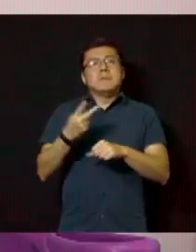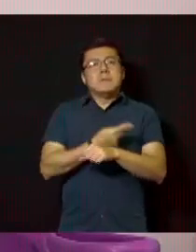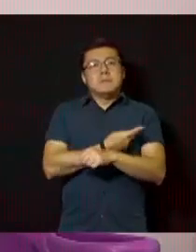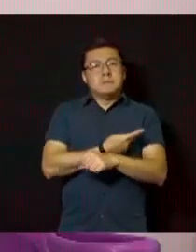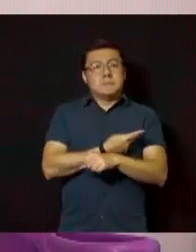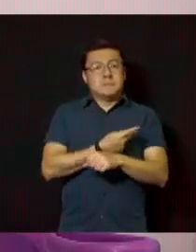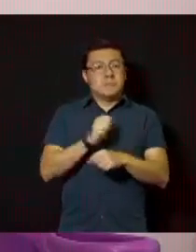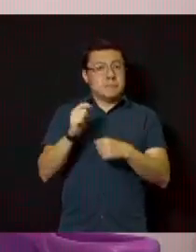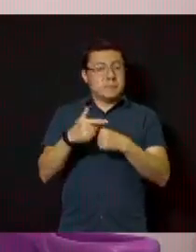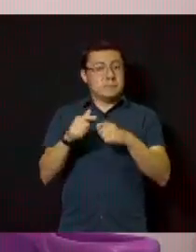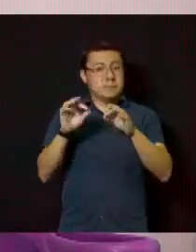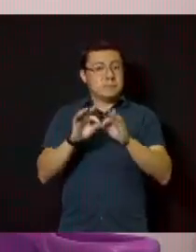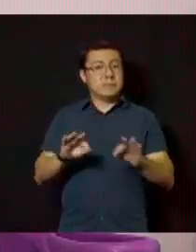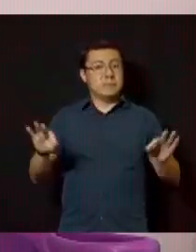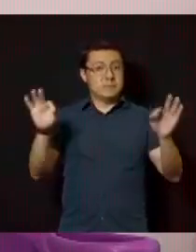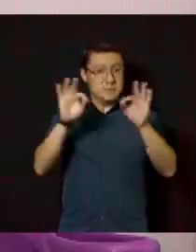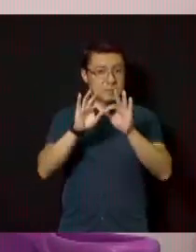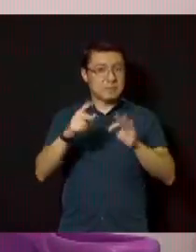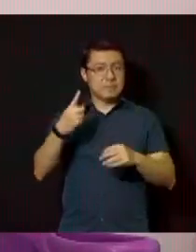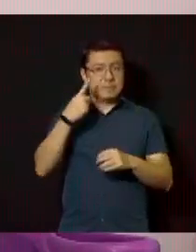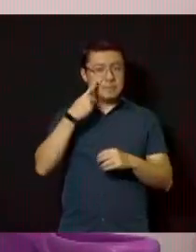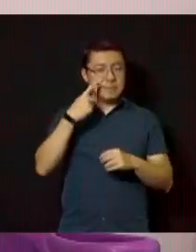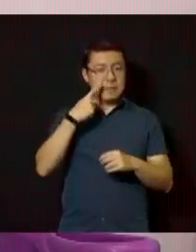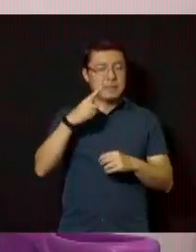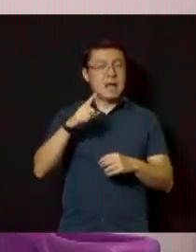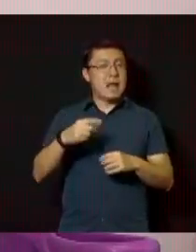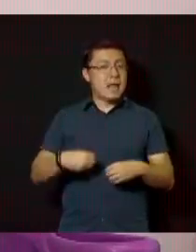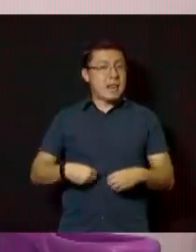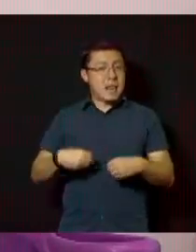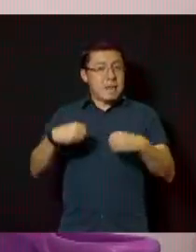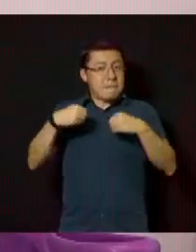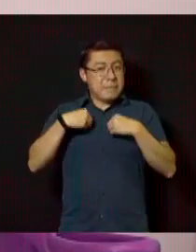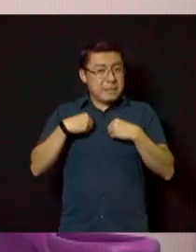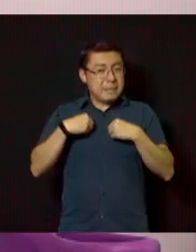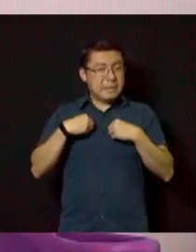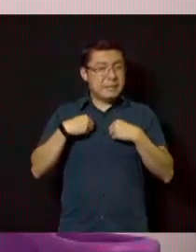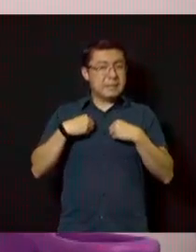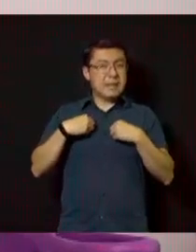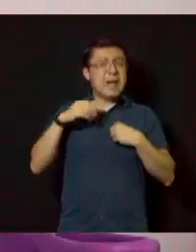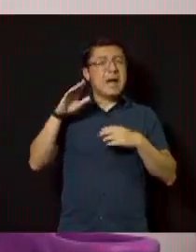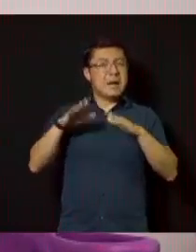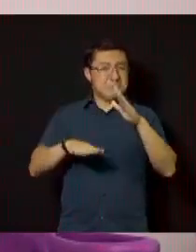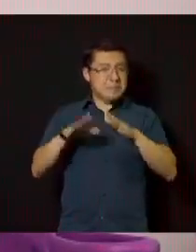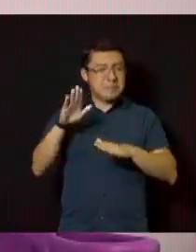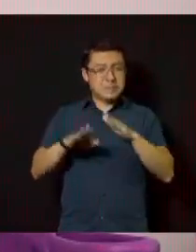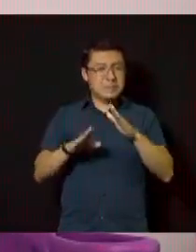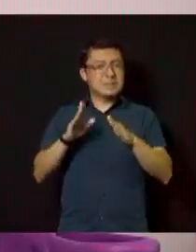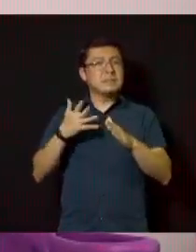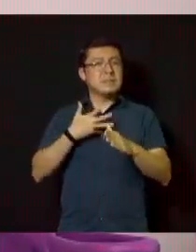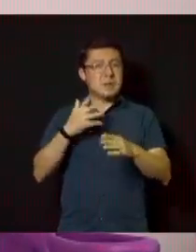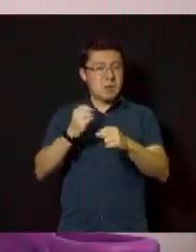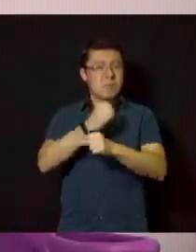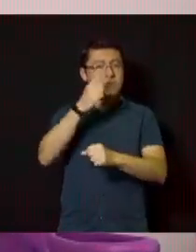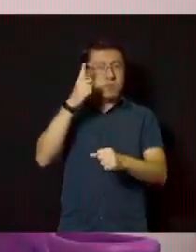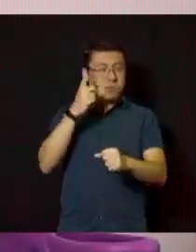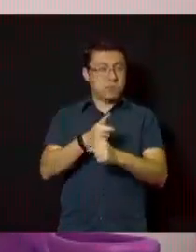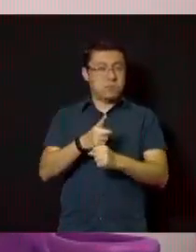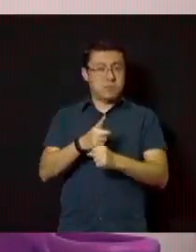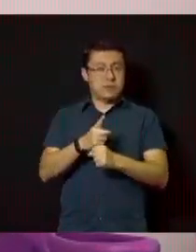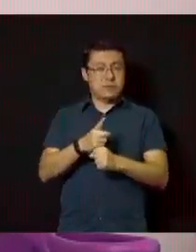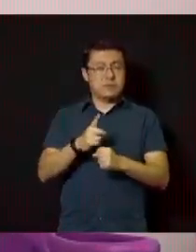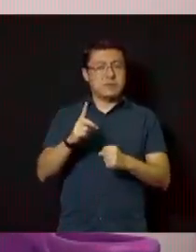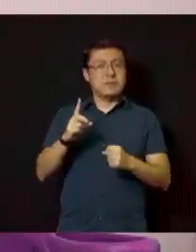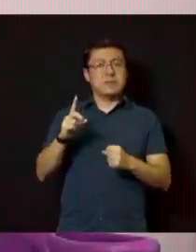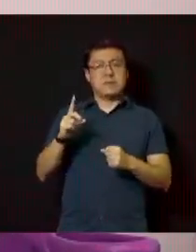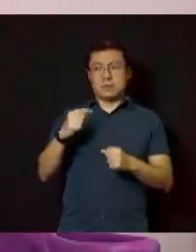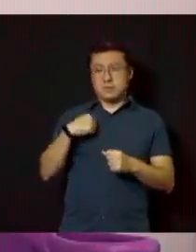tengas presente este. En la vida siempre pasan momentos y hoy puedes estar justo en un momento para ti como lo pasó conmigo. Cuando yo empiezo a